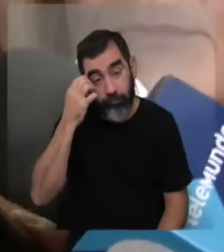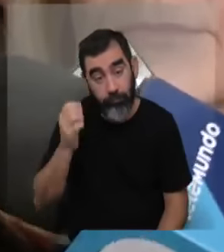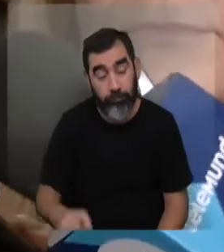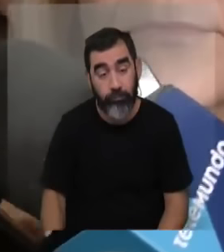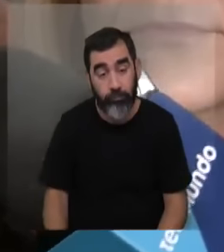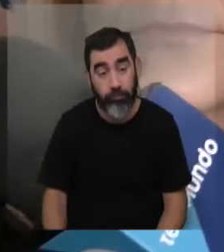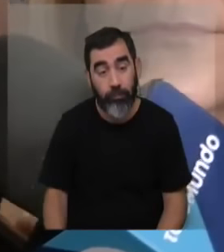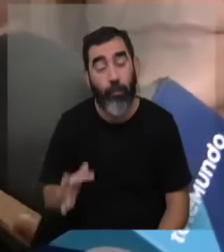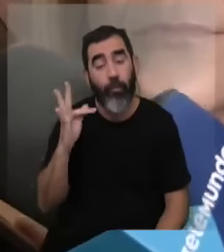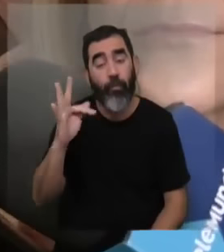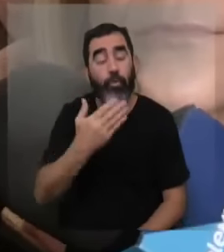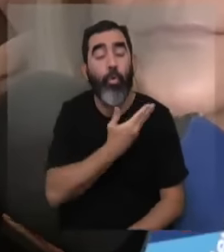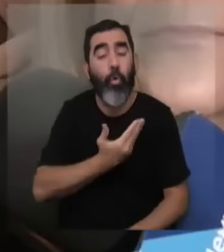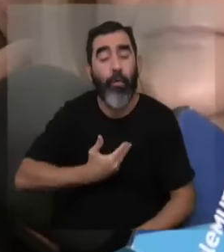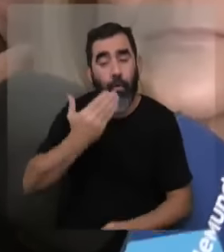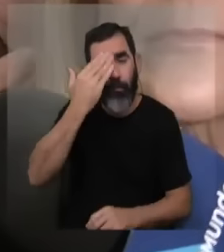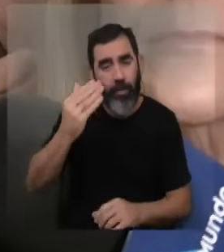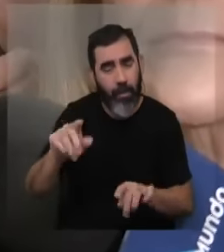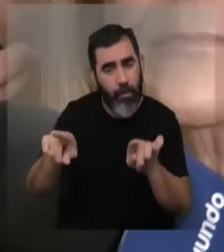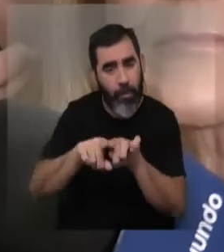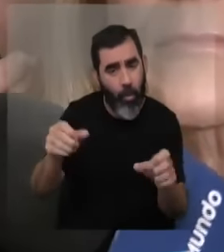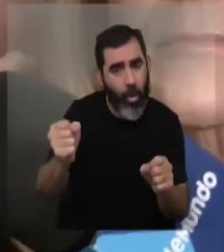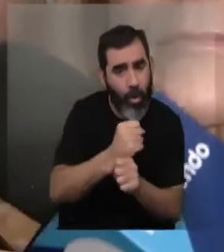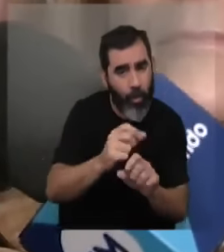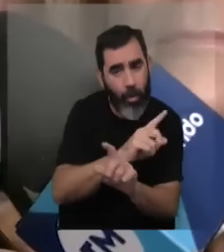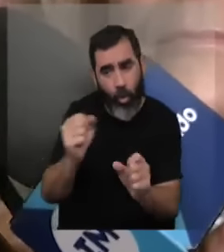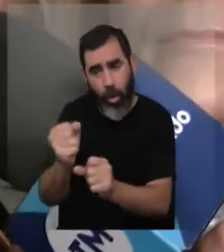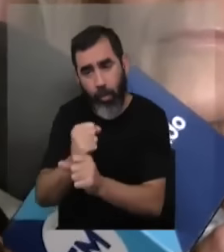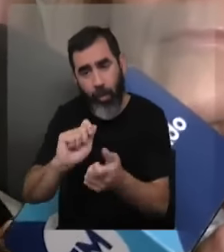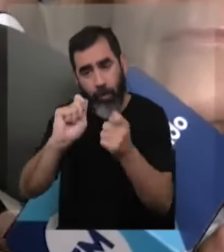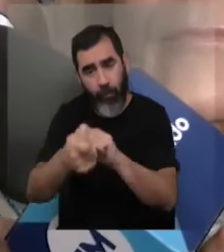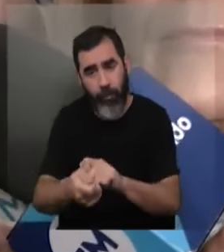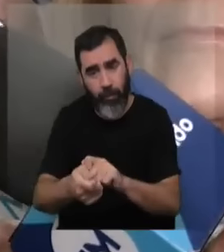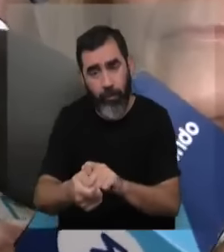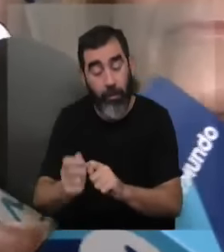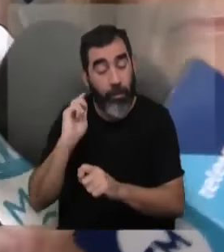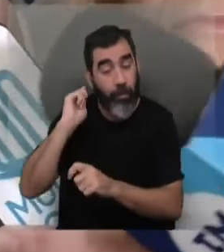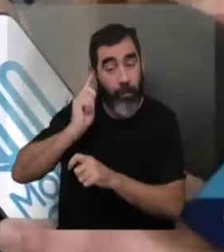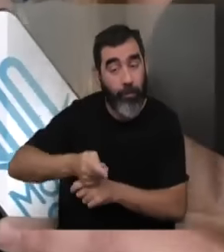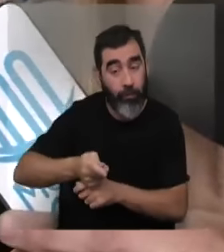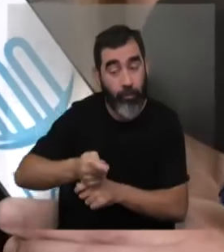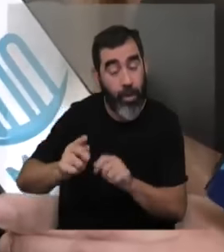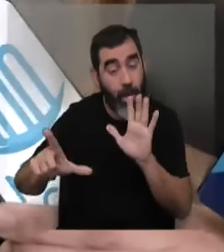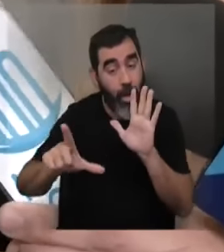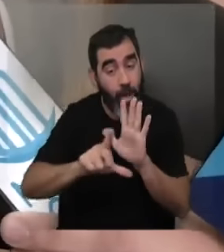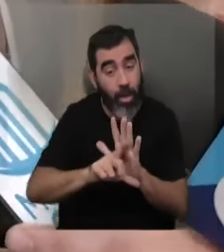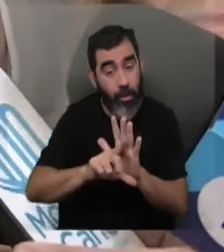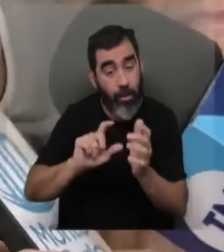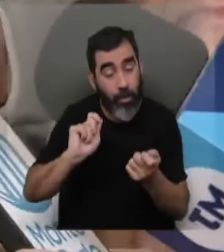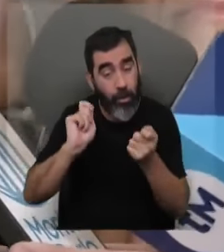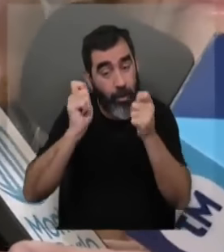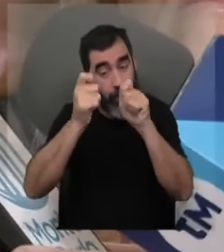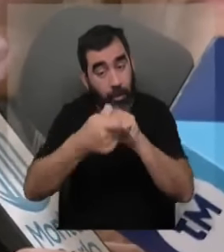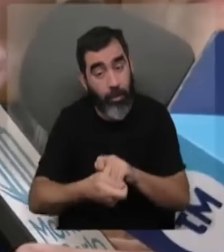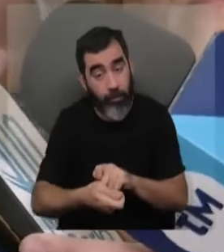posible futuro gobierno de frente ampio sería lo mismo que se aprobar no la reforma y evidentemente son decisiones de carácter legal que cambian